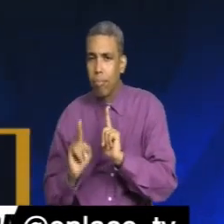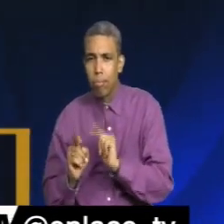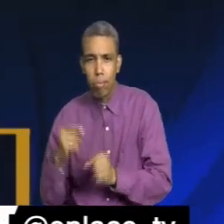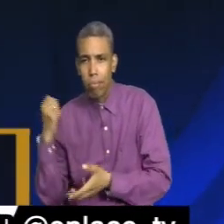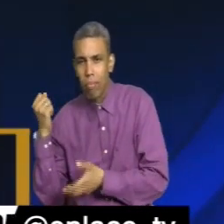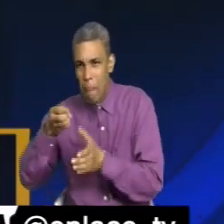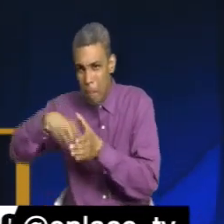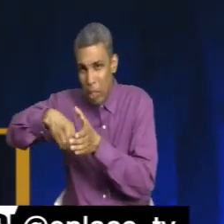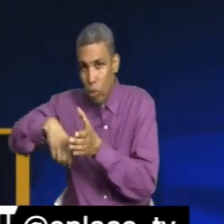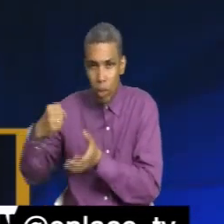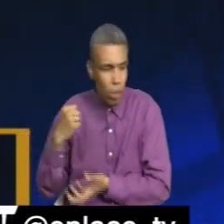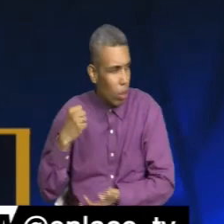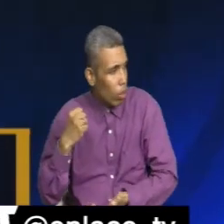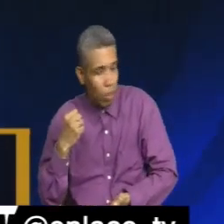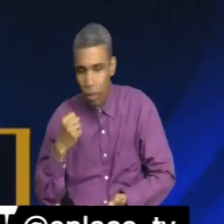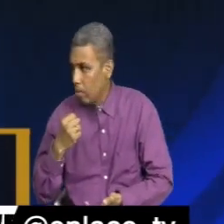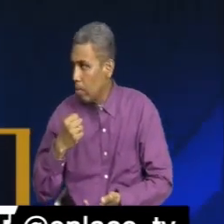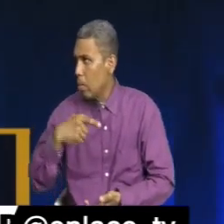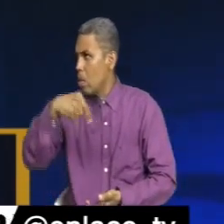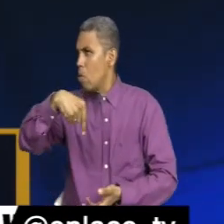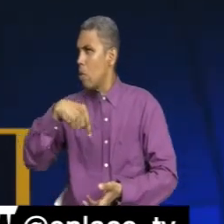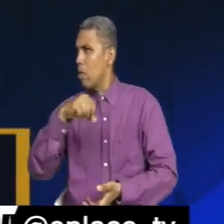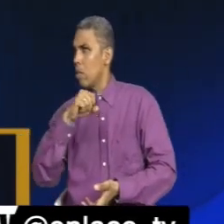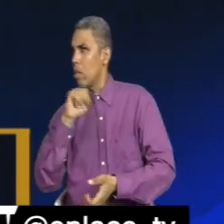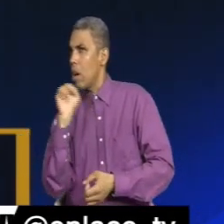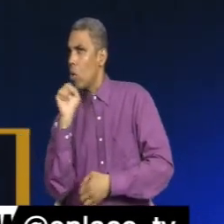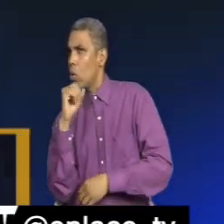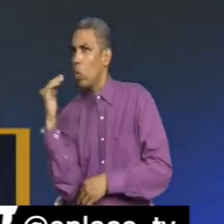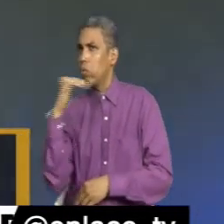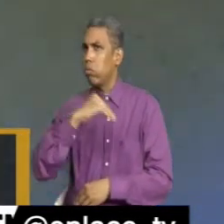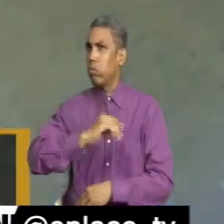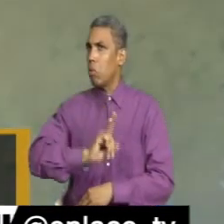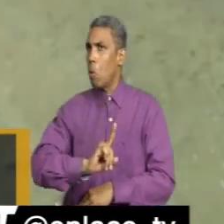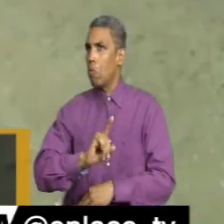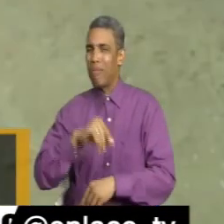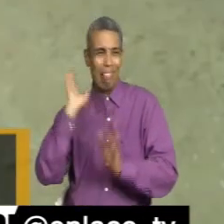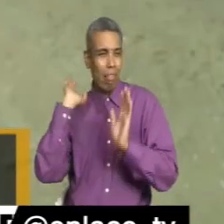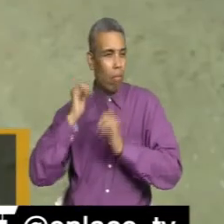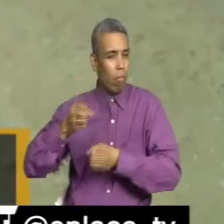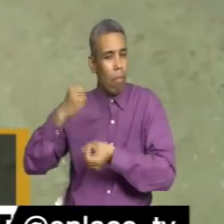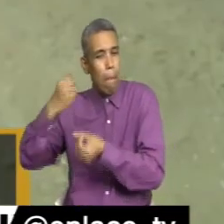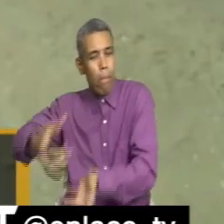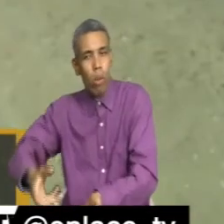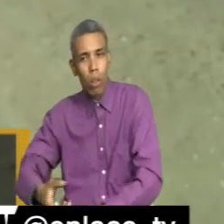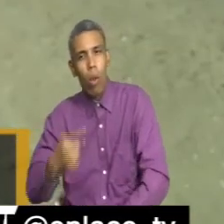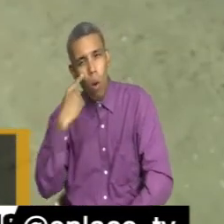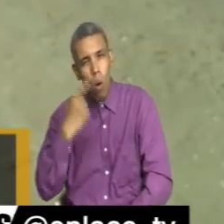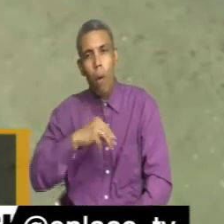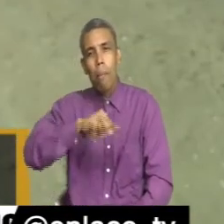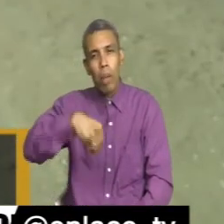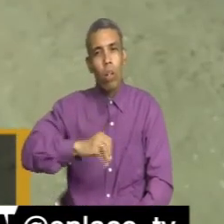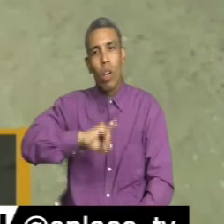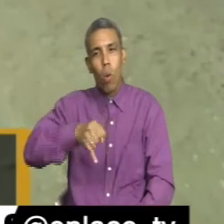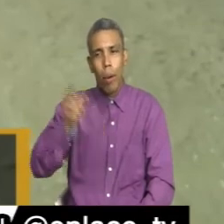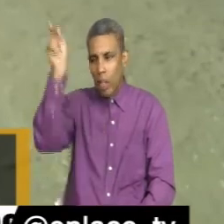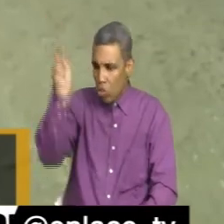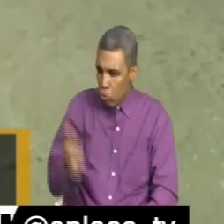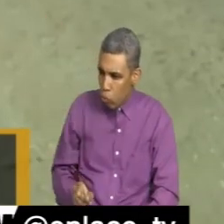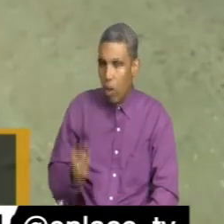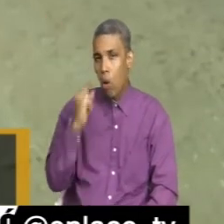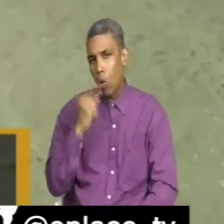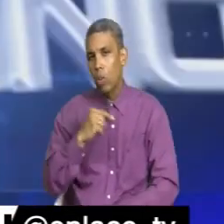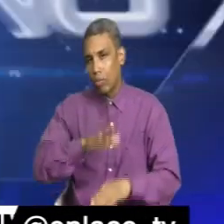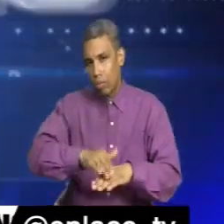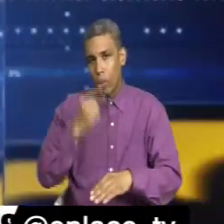días que no corresponden y les recuerdan que los días de recolecta son los miércoles y jueves en ese sector de la Comuna 5. Más cultura,